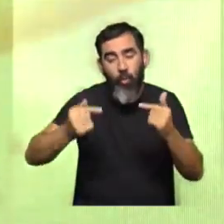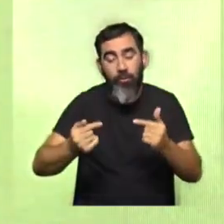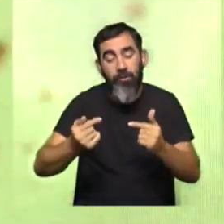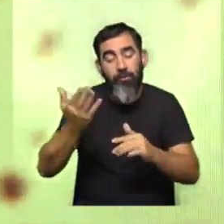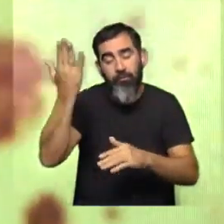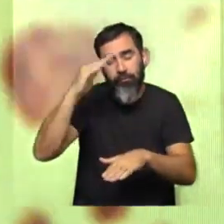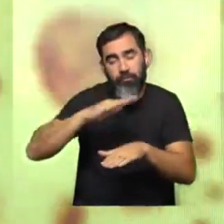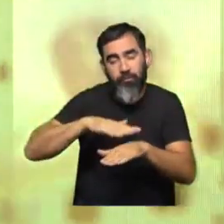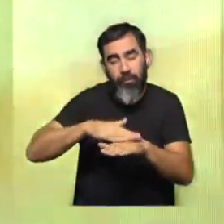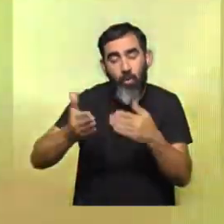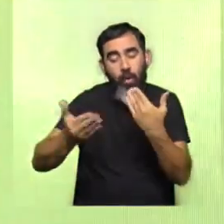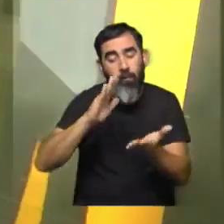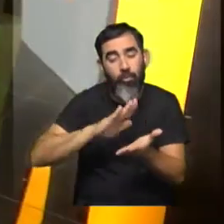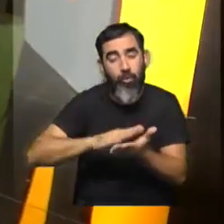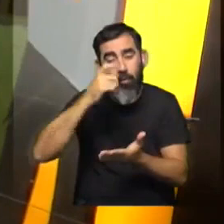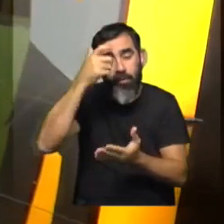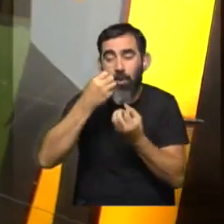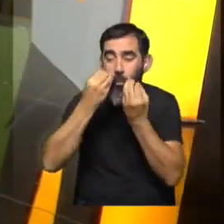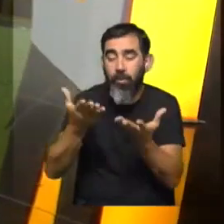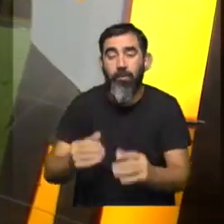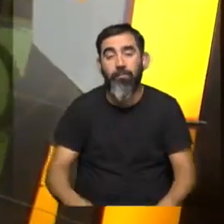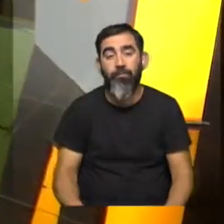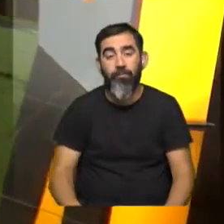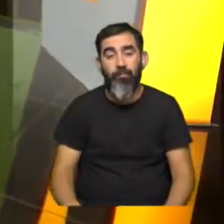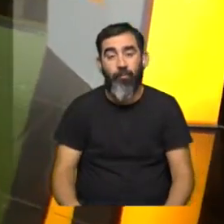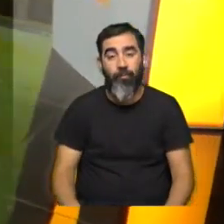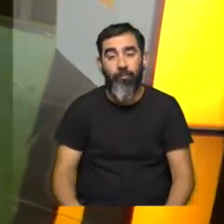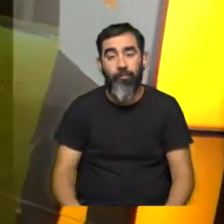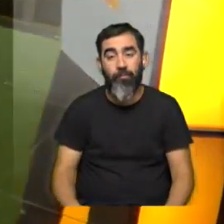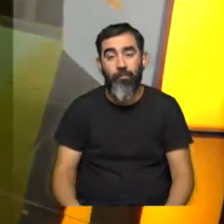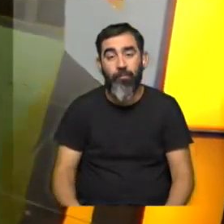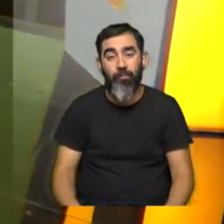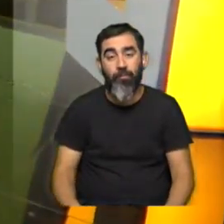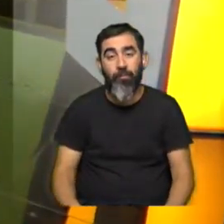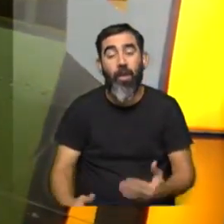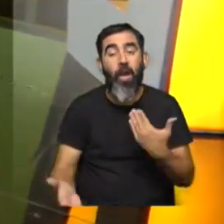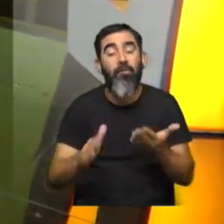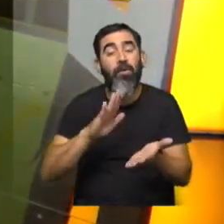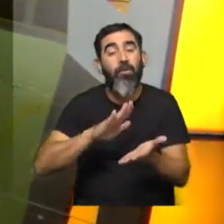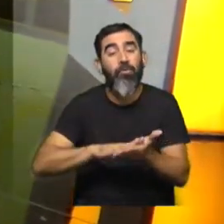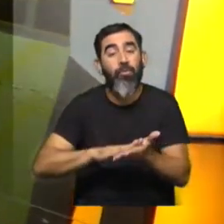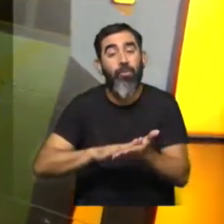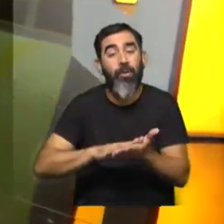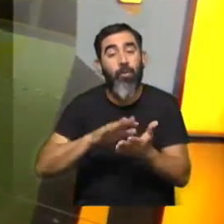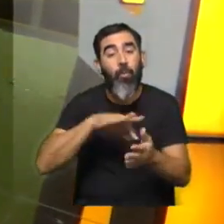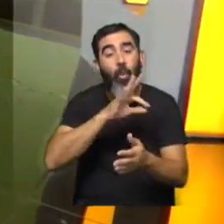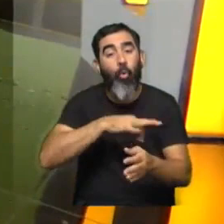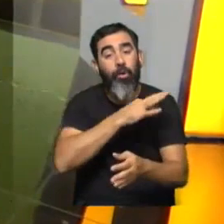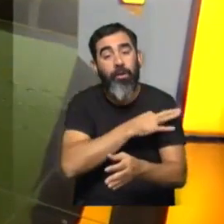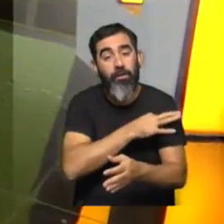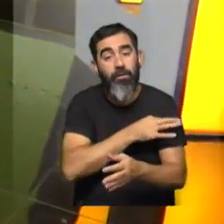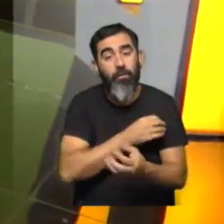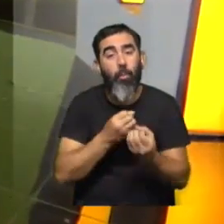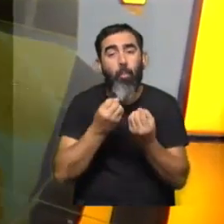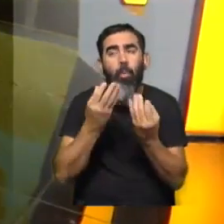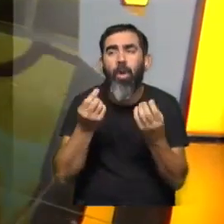momento estuvieron aquí en Sobre Ciencia. Daniela, ¿cómo andás? Buen día, Daniela Hirfeld. Buenos días. Bueno, vamos a hablar de mosquitos. Y hago el break. No sé por qué te